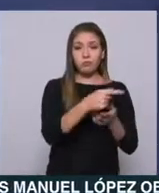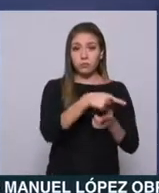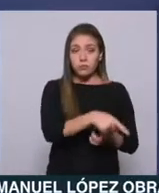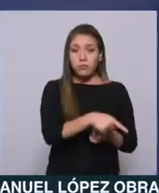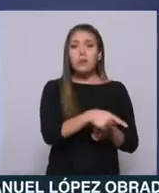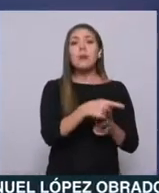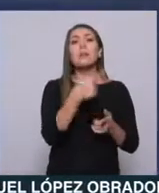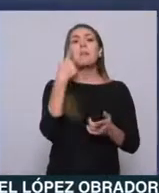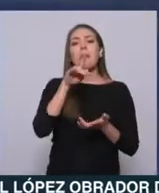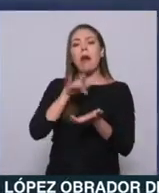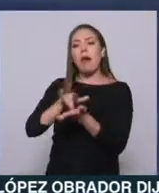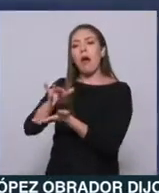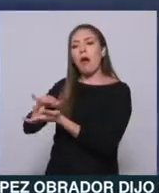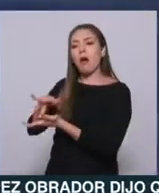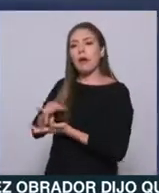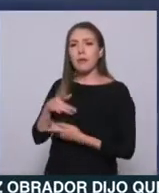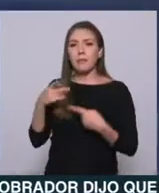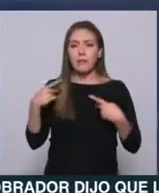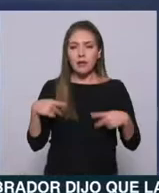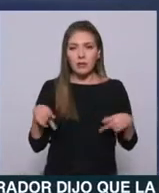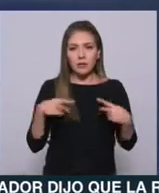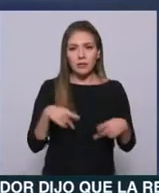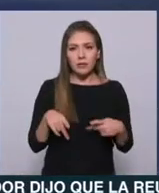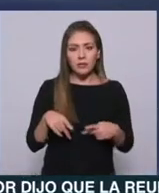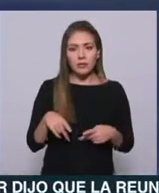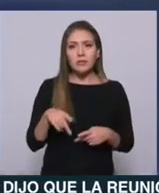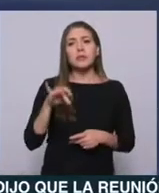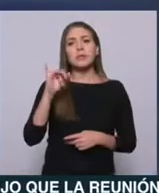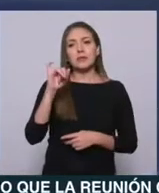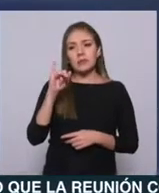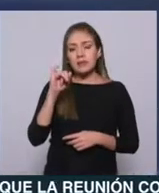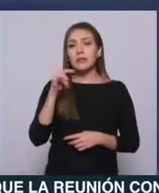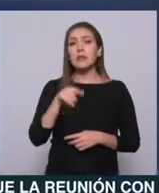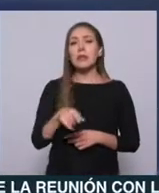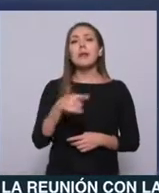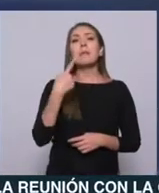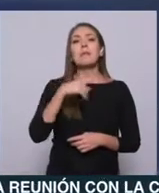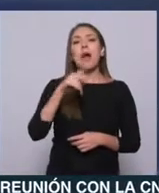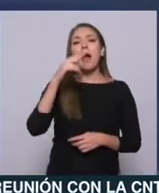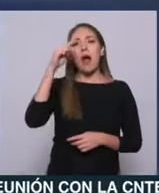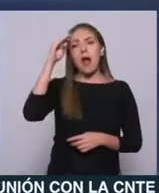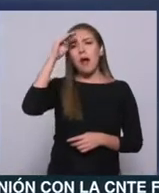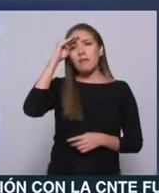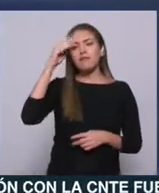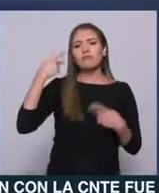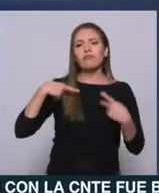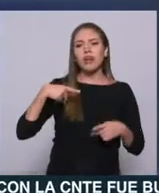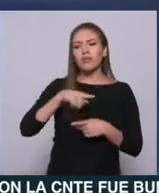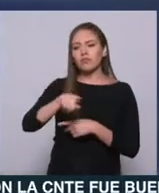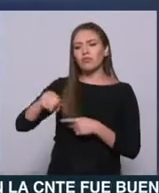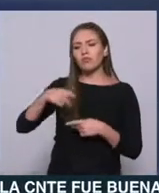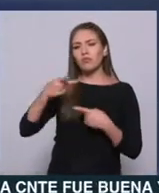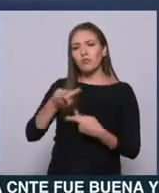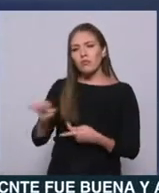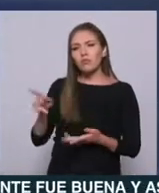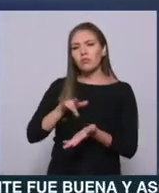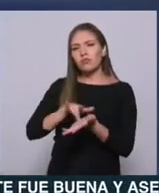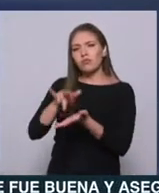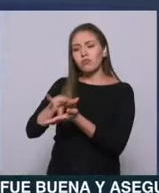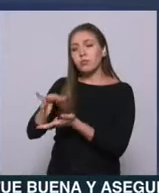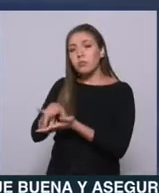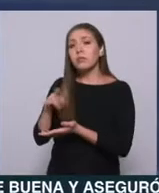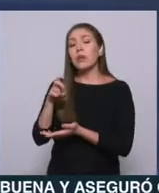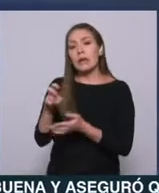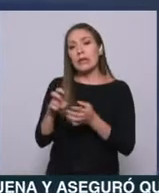es. El hecho de que se esté pensando en los pobres y que todo esto se haga es muy importante. Además de que en la